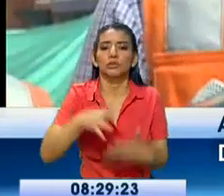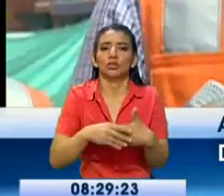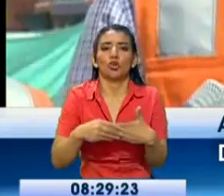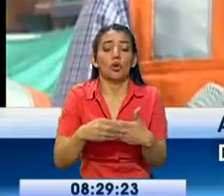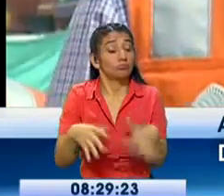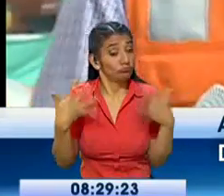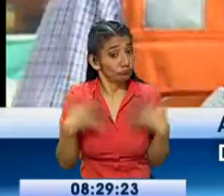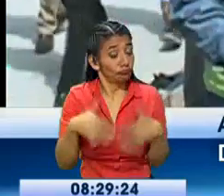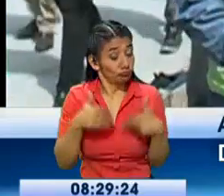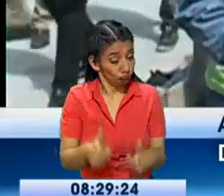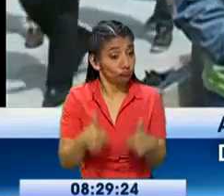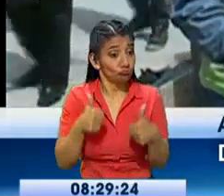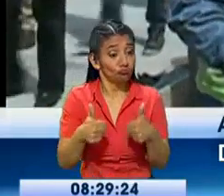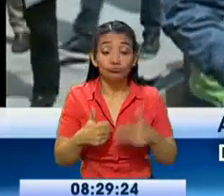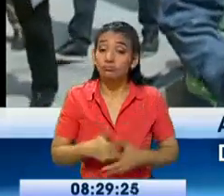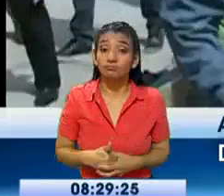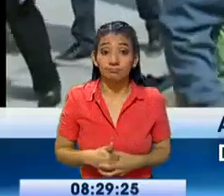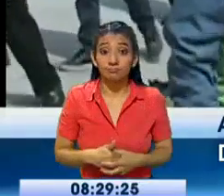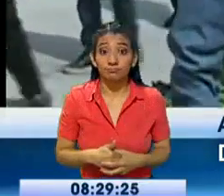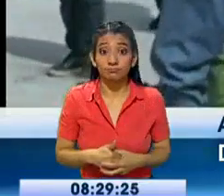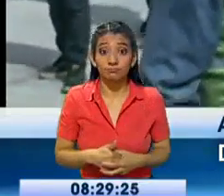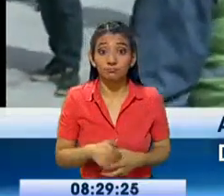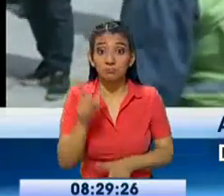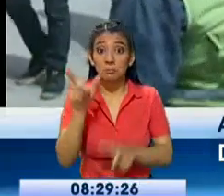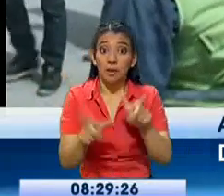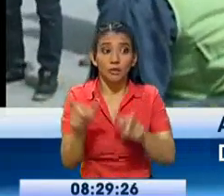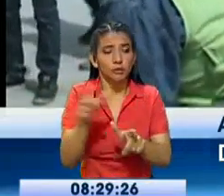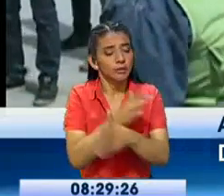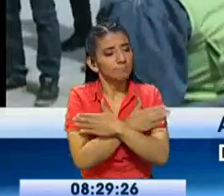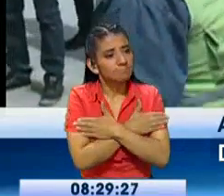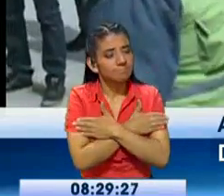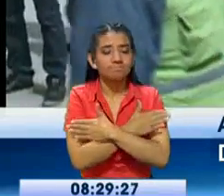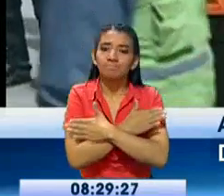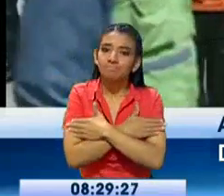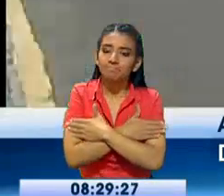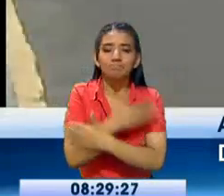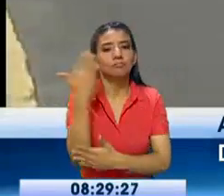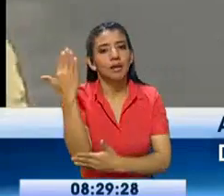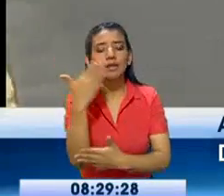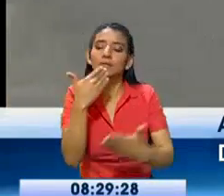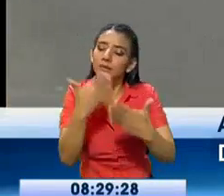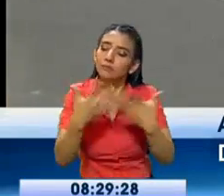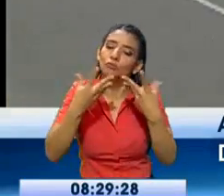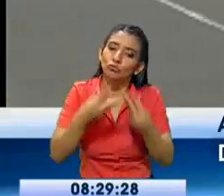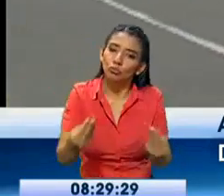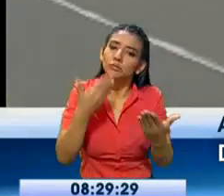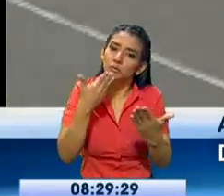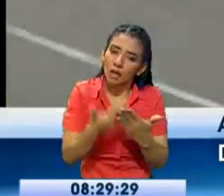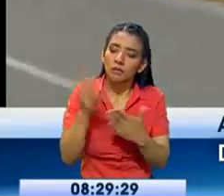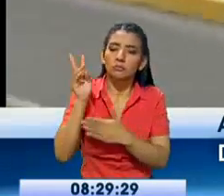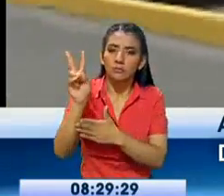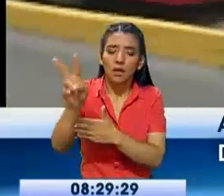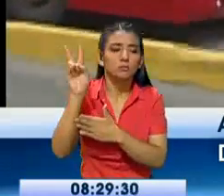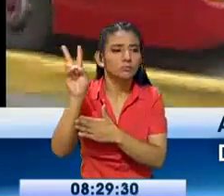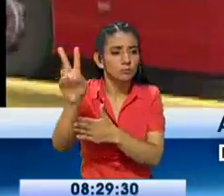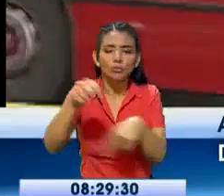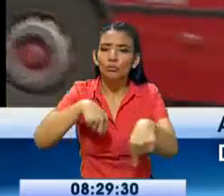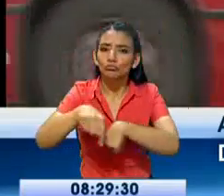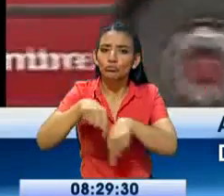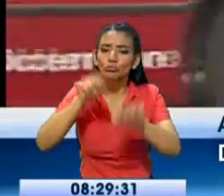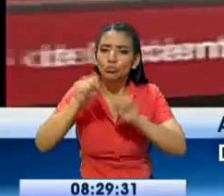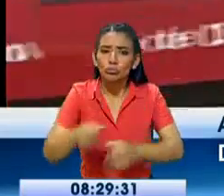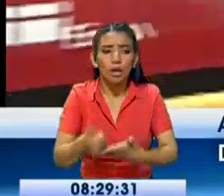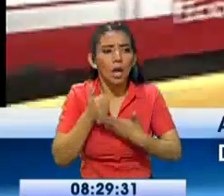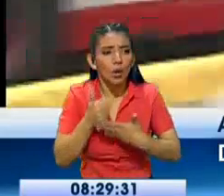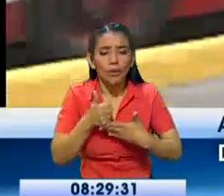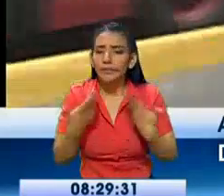inversión importante. Los moradores saludaron al alcalde y agradecieron la solución al transporte, mismo que les ayudará a movilizarse